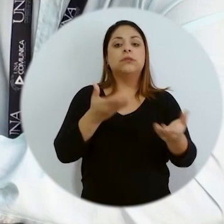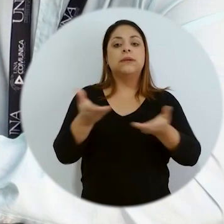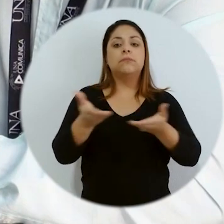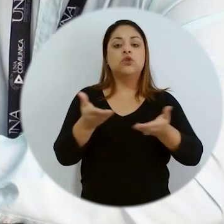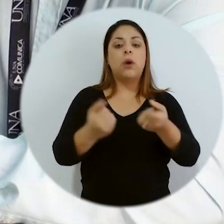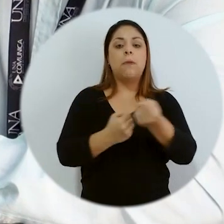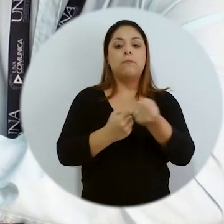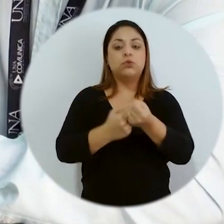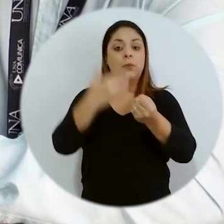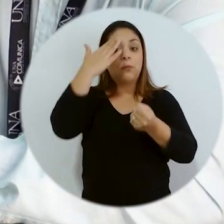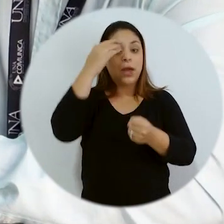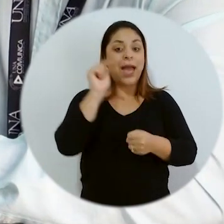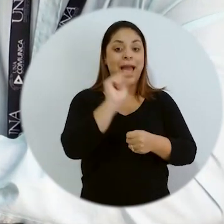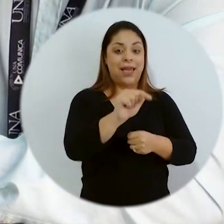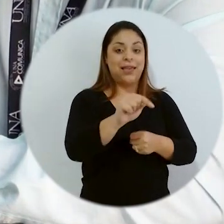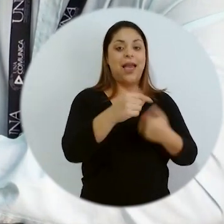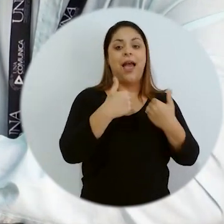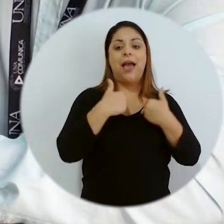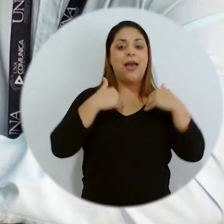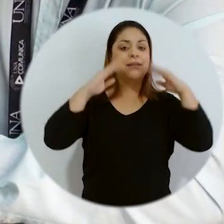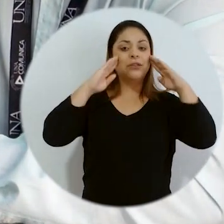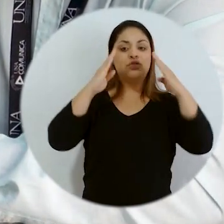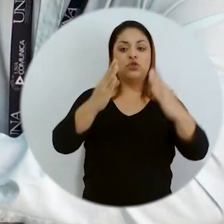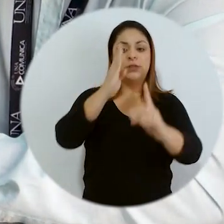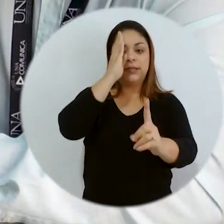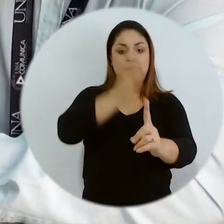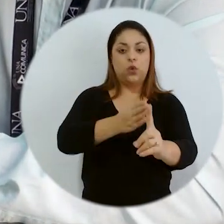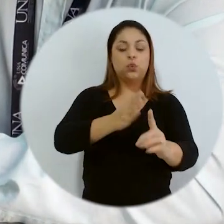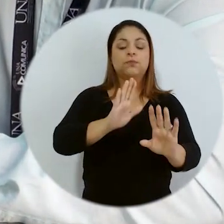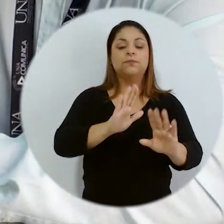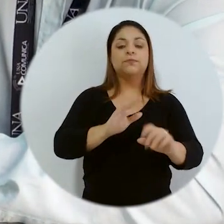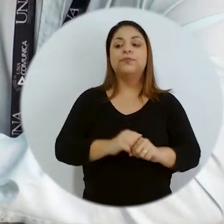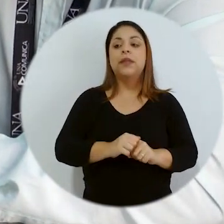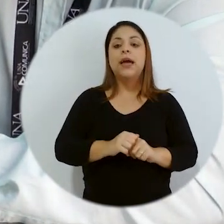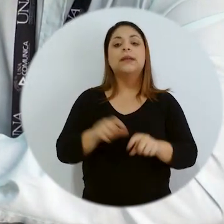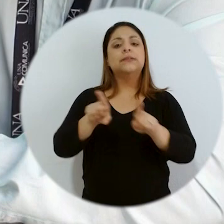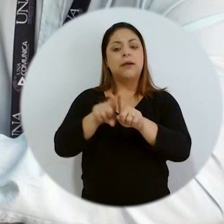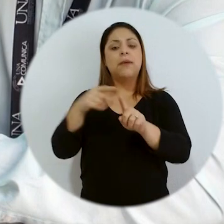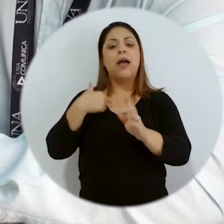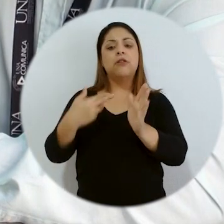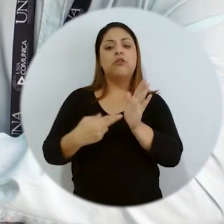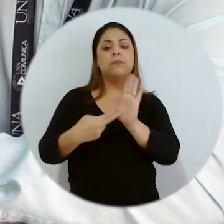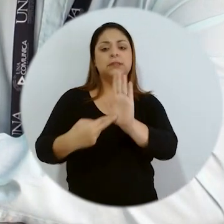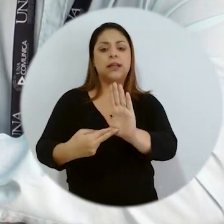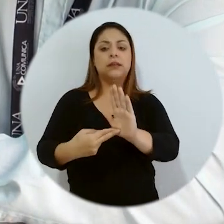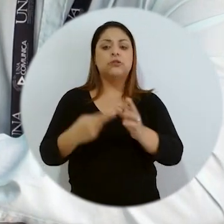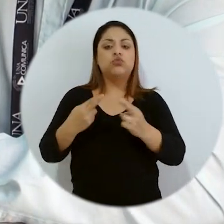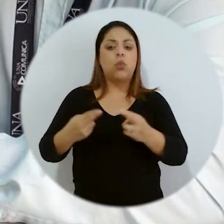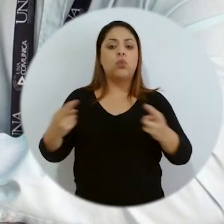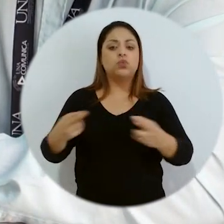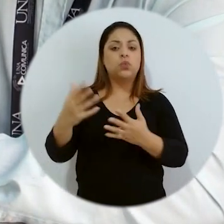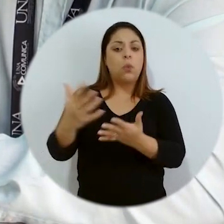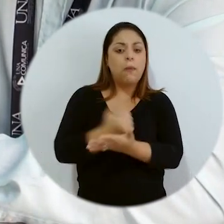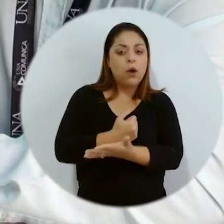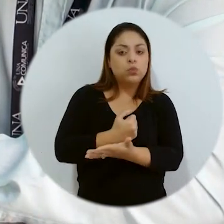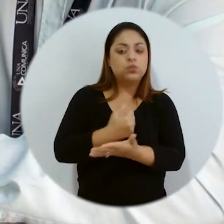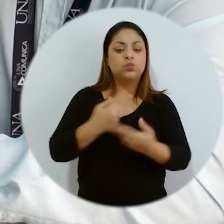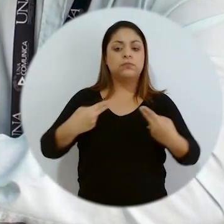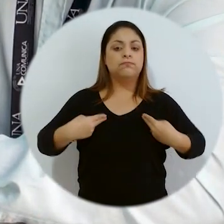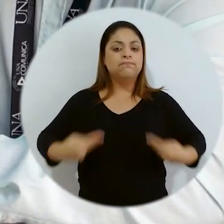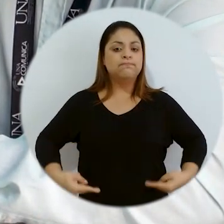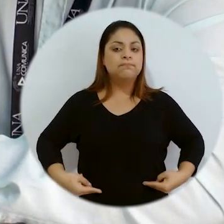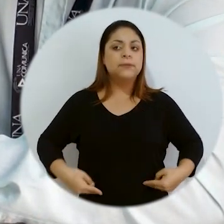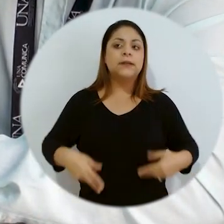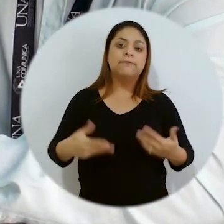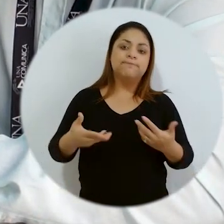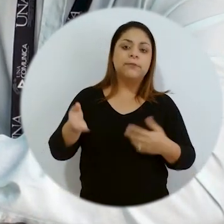apoyo por el abordaje directo que tiene con la población con discapacidad. Pero también tenemos representantes del área de recursos humanos, hay representantes